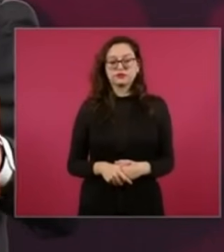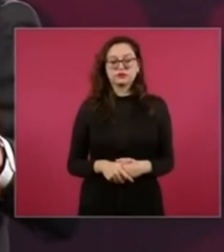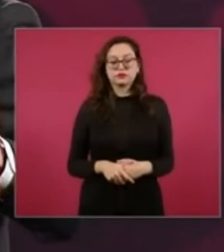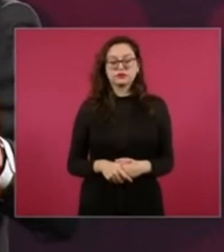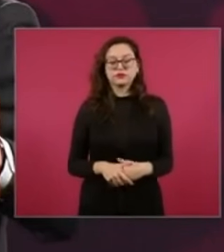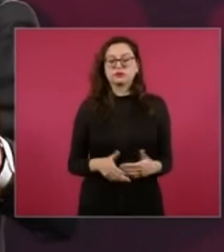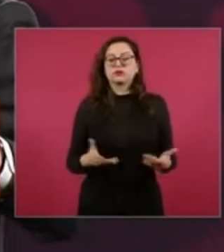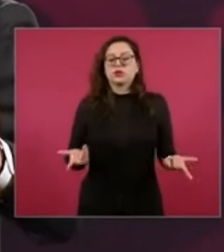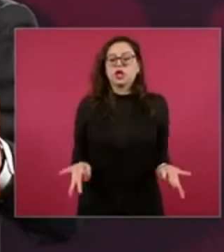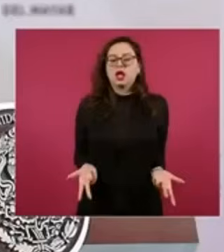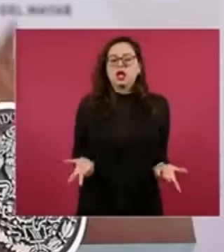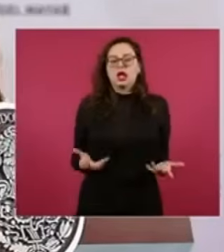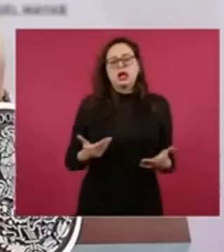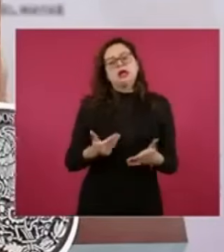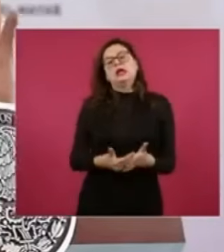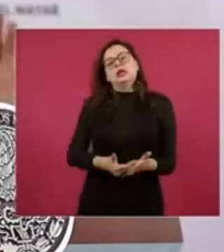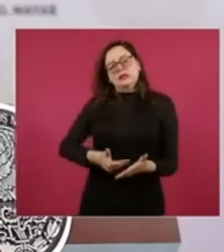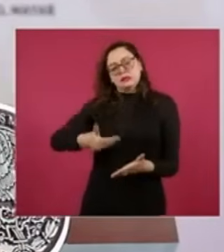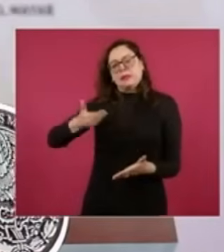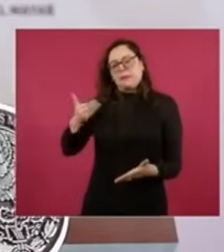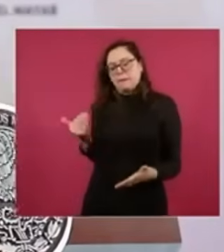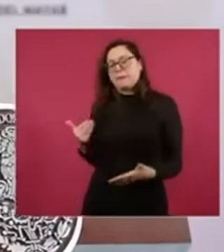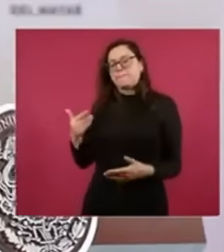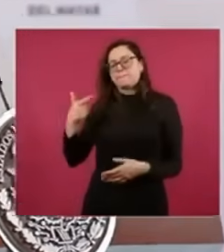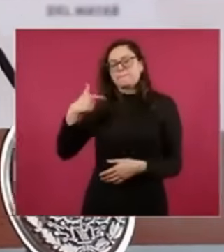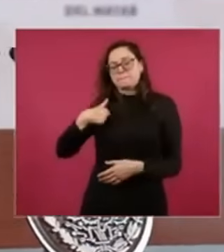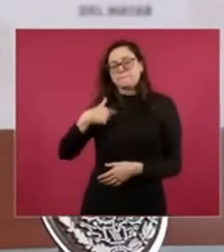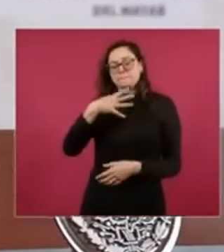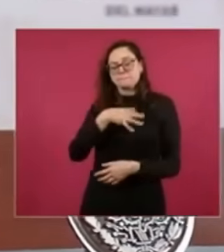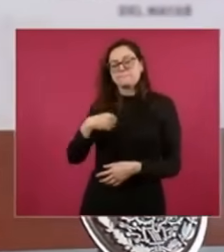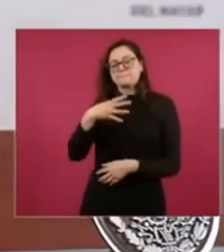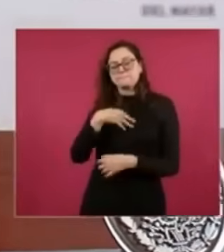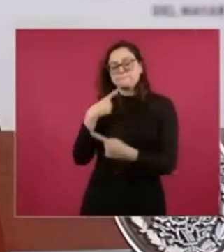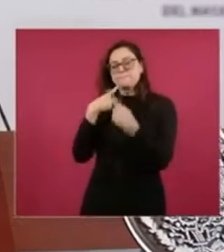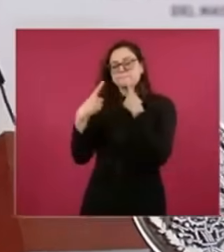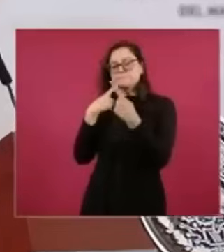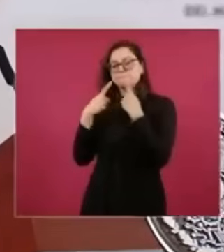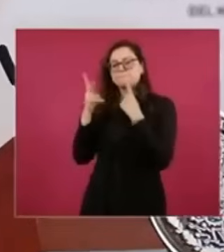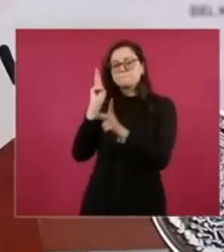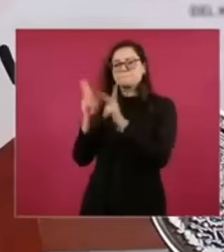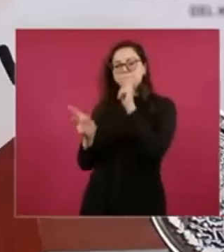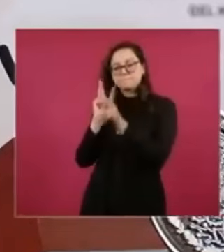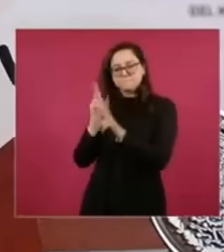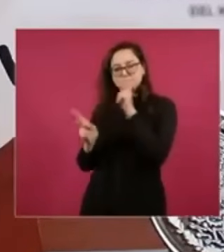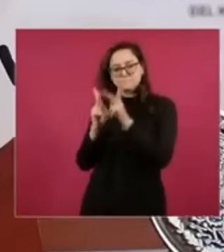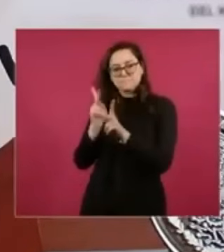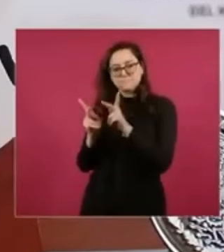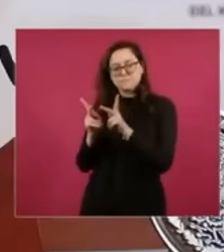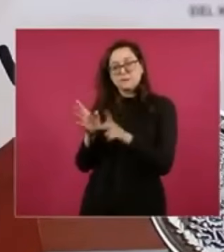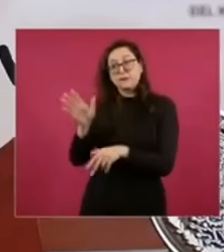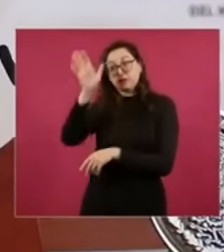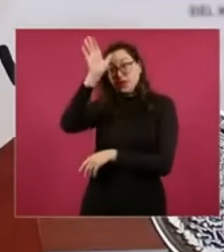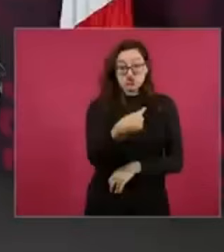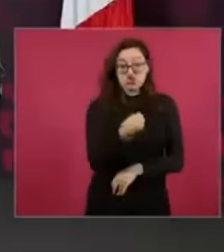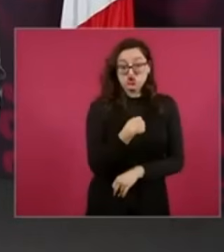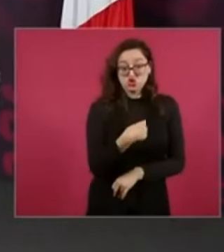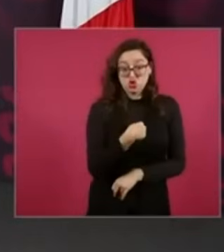hicimos un acuerdo desde hace tiempo y les agradezco mucho porque lo han